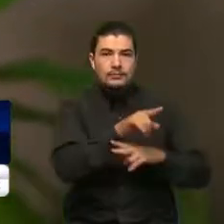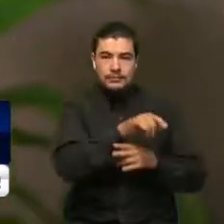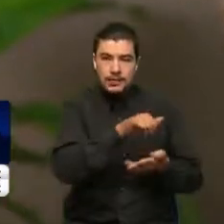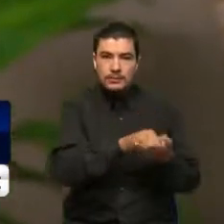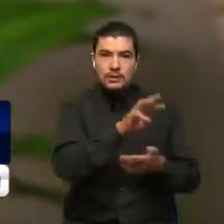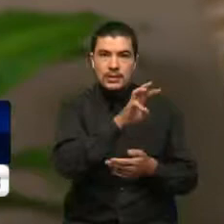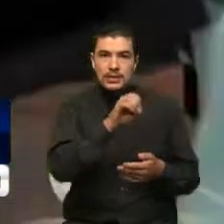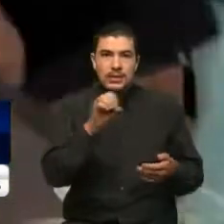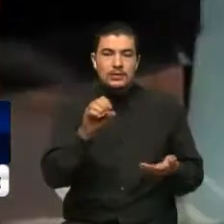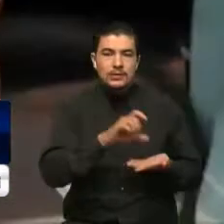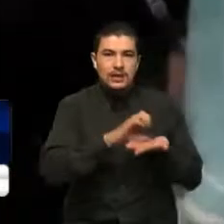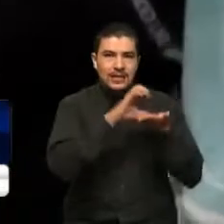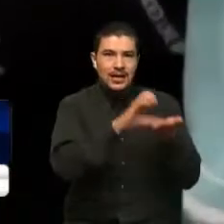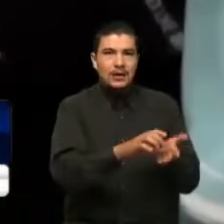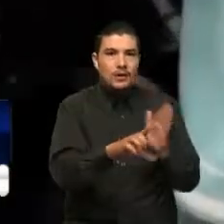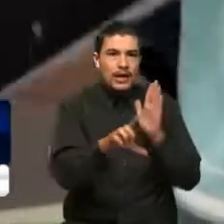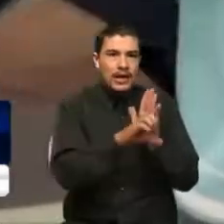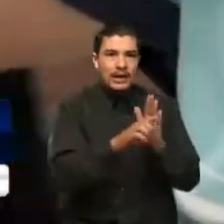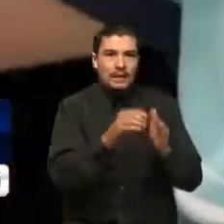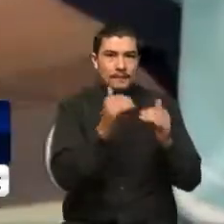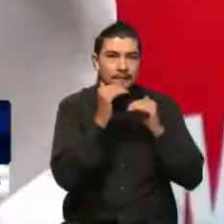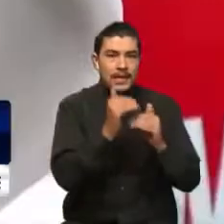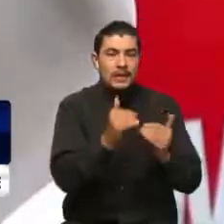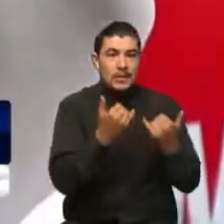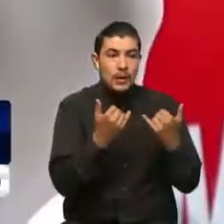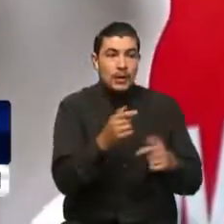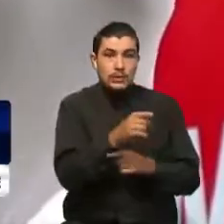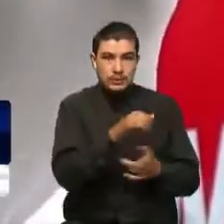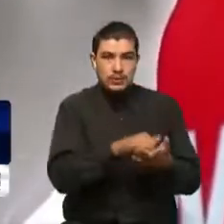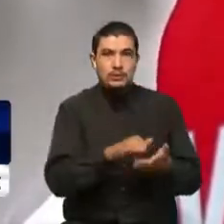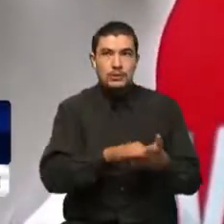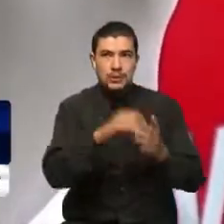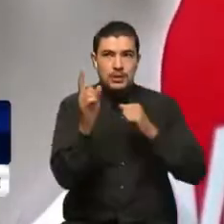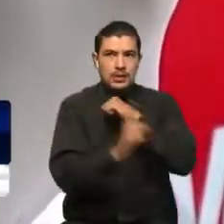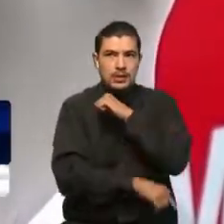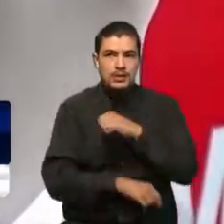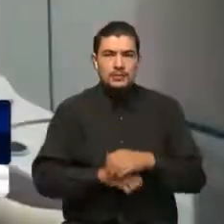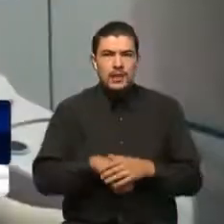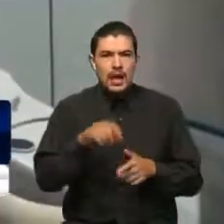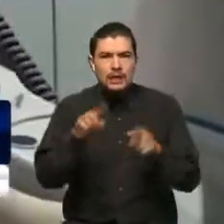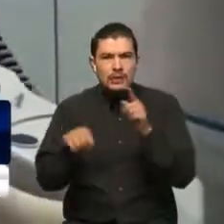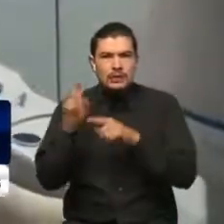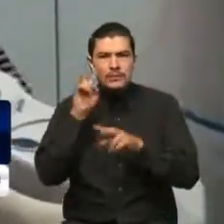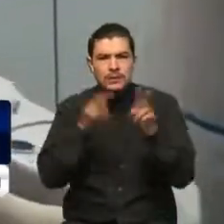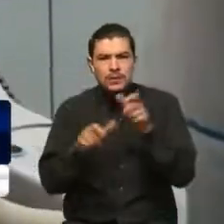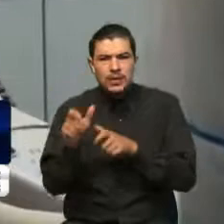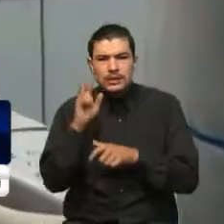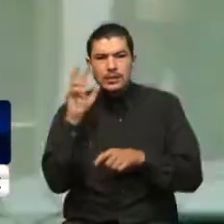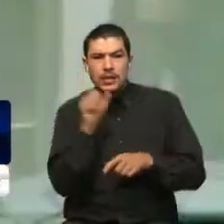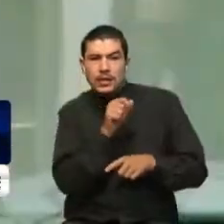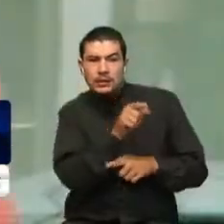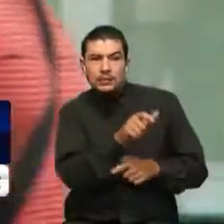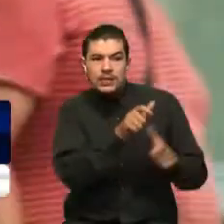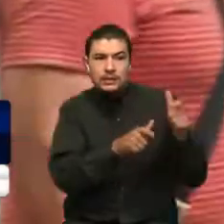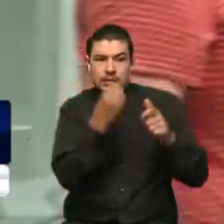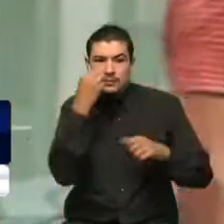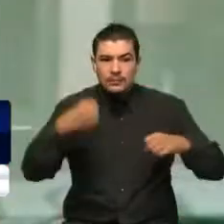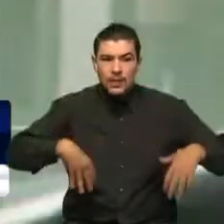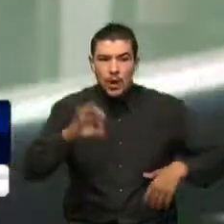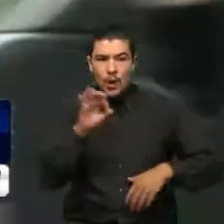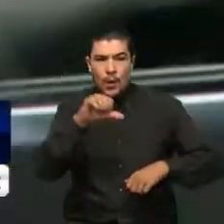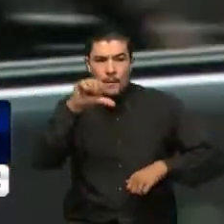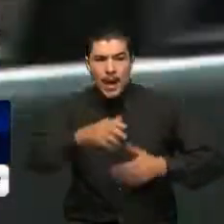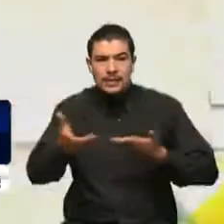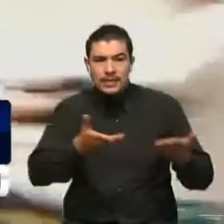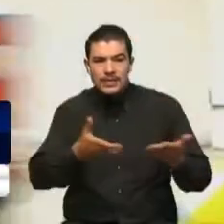gerentes de las eps e ips por 15 años si se les comprueba responsabilidad en hechos de corrupción o de mala prestación